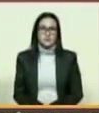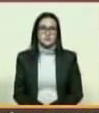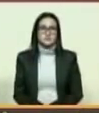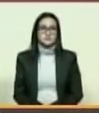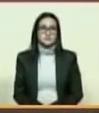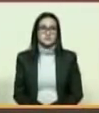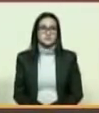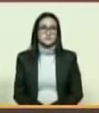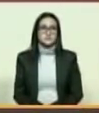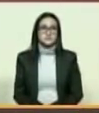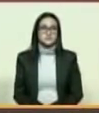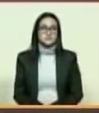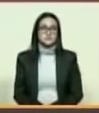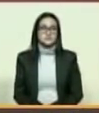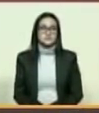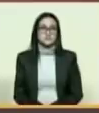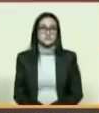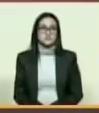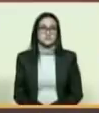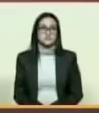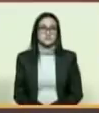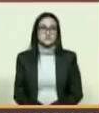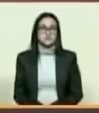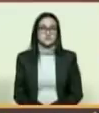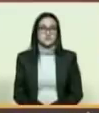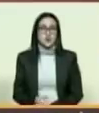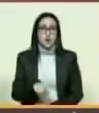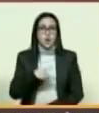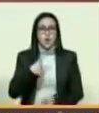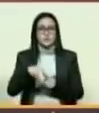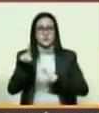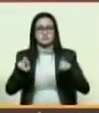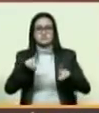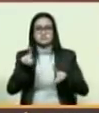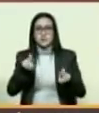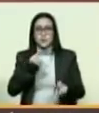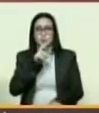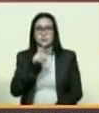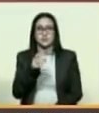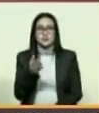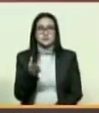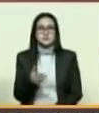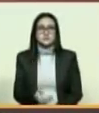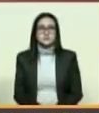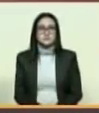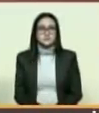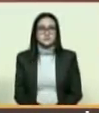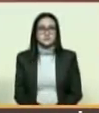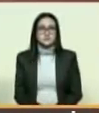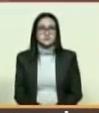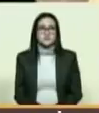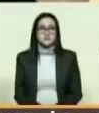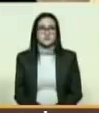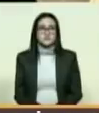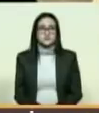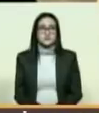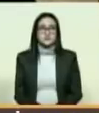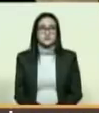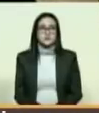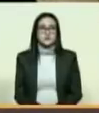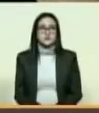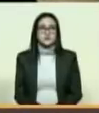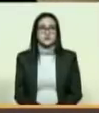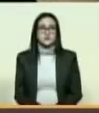pobres. Siguiente pregunta, por parte de Telesur, Joan Ortiz. Sí. ¿Cómo